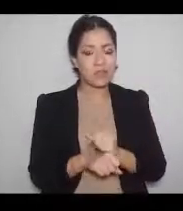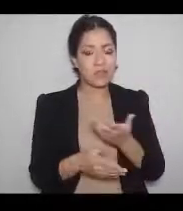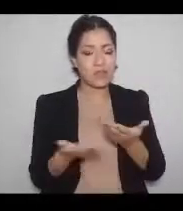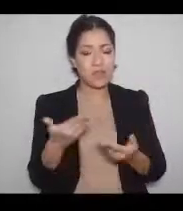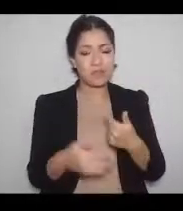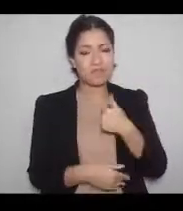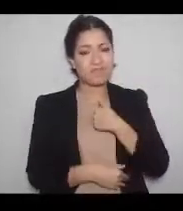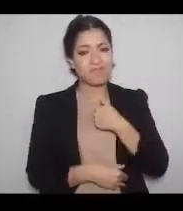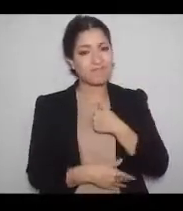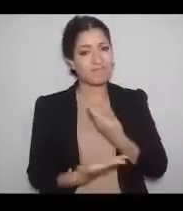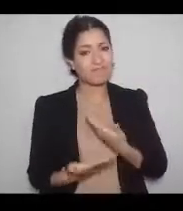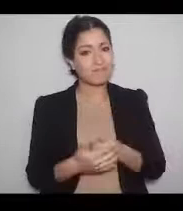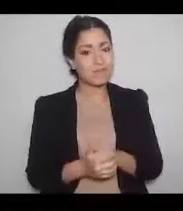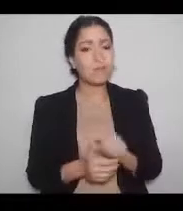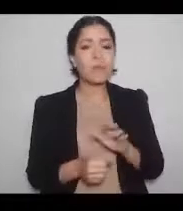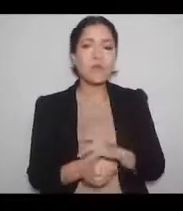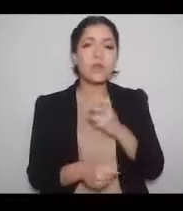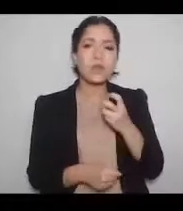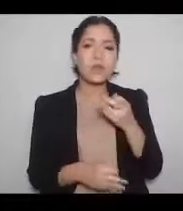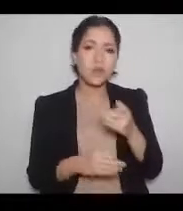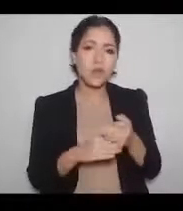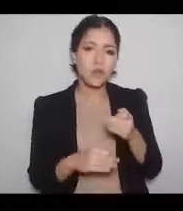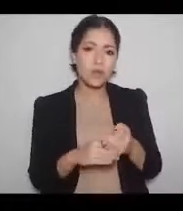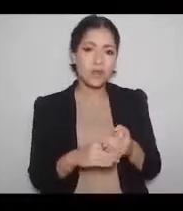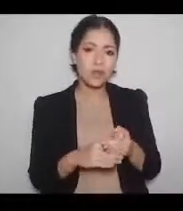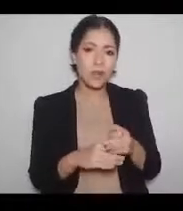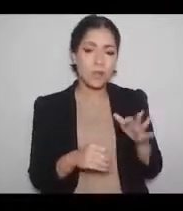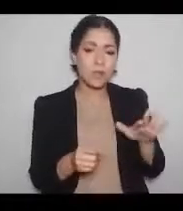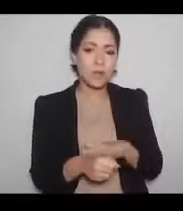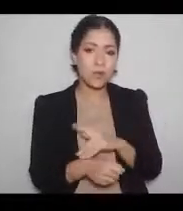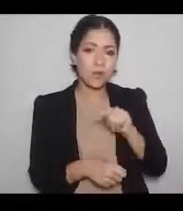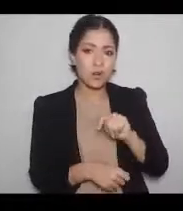Es lo que Tico... yo tenía que decir a Kepler.